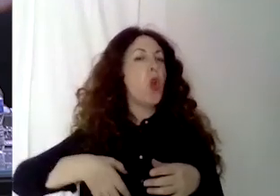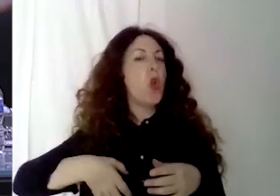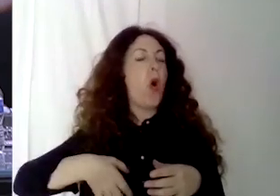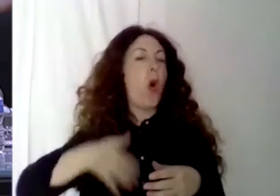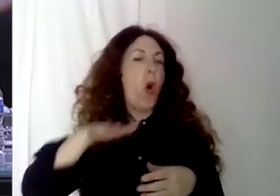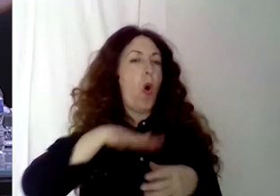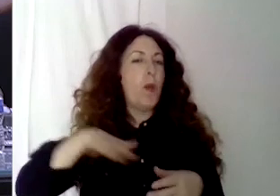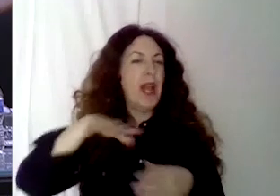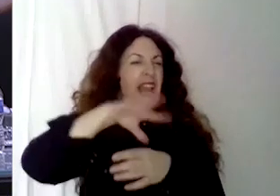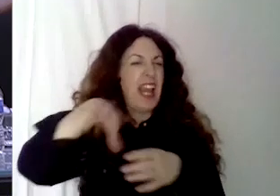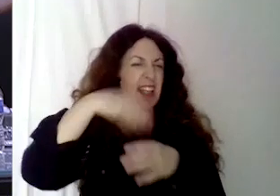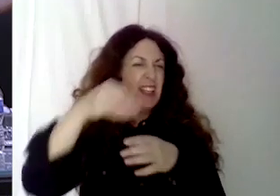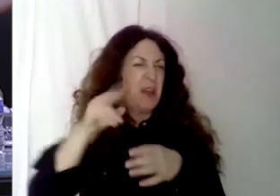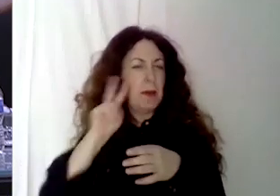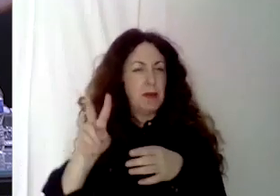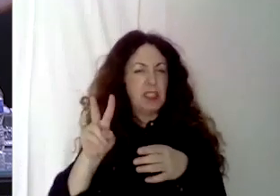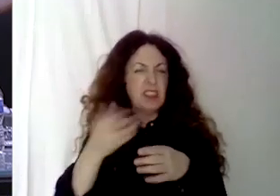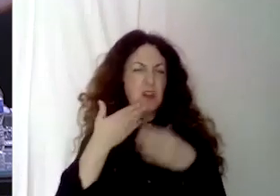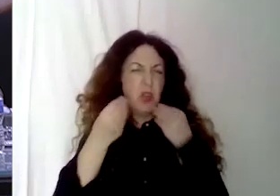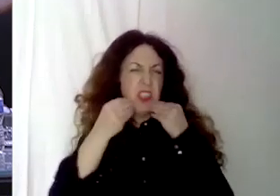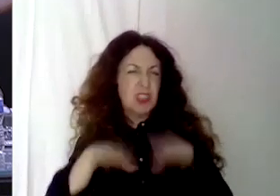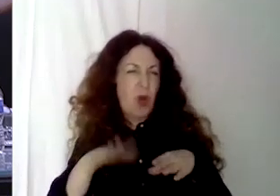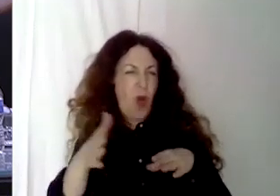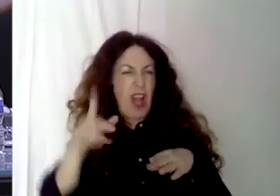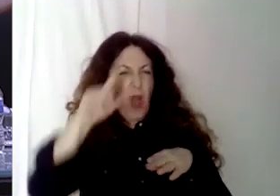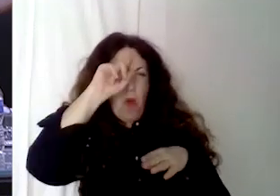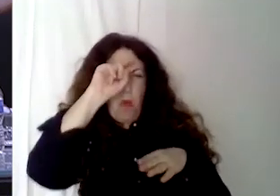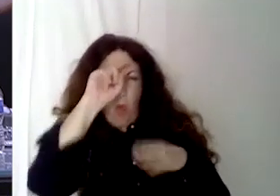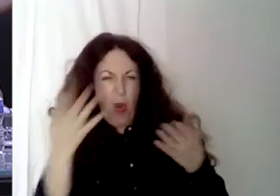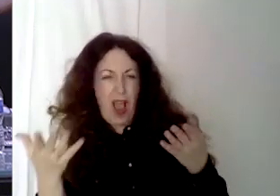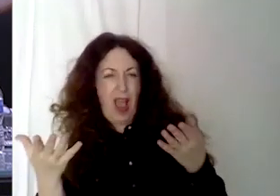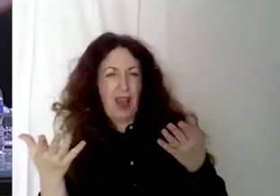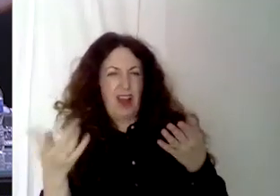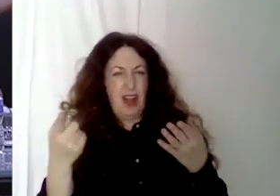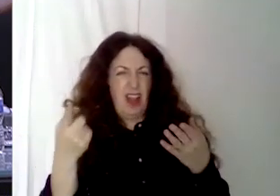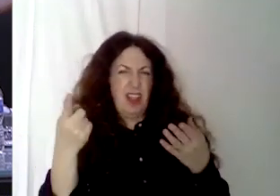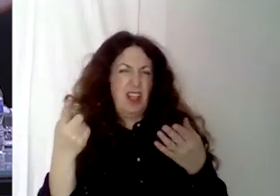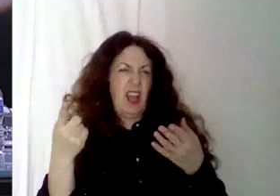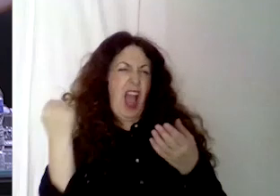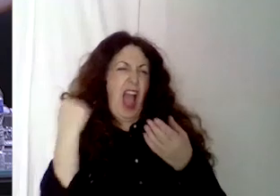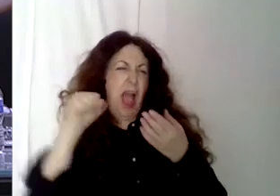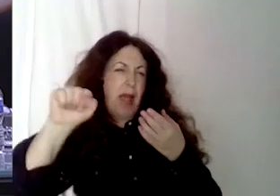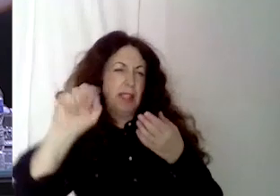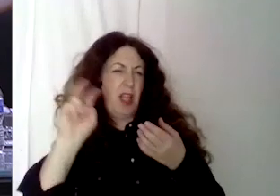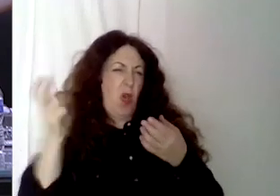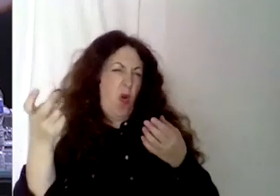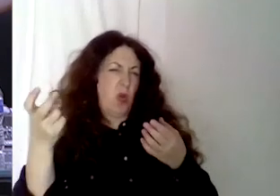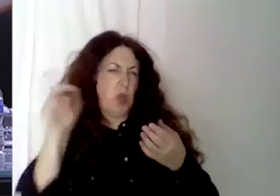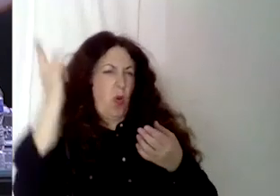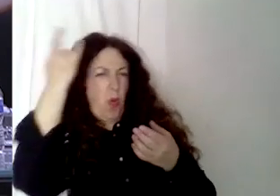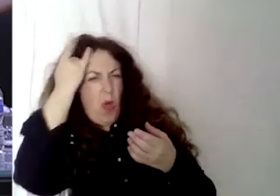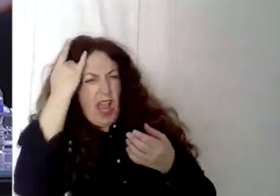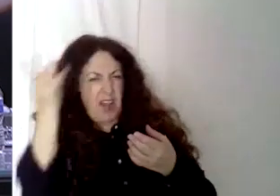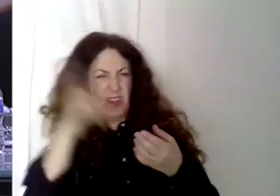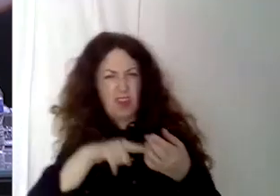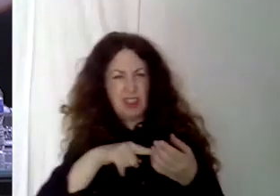esa historieta vulgar, ¿no? Esta cosa miserable de los amoríos, del amante, de la cama, del sexo, en